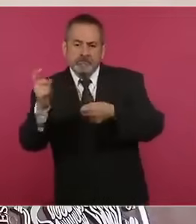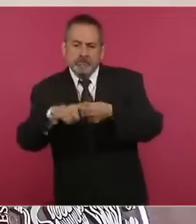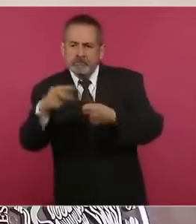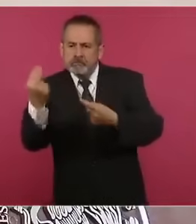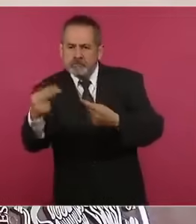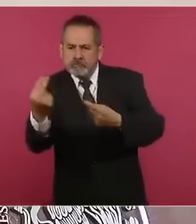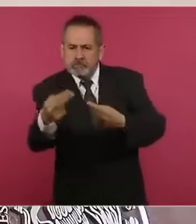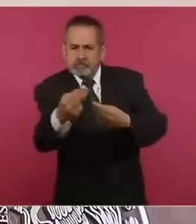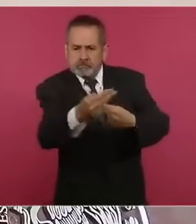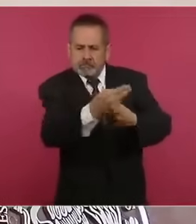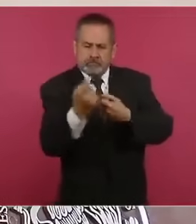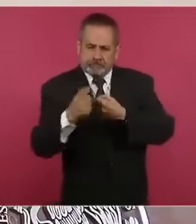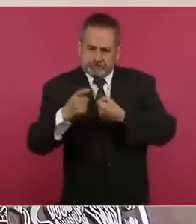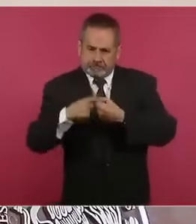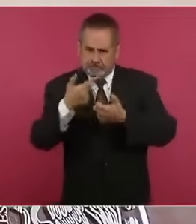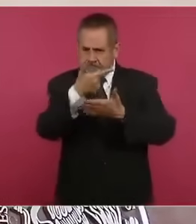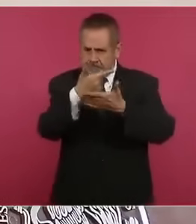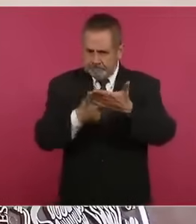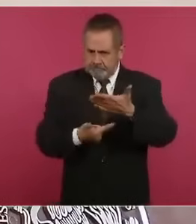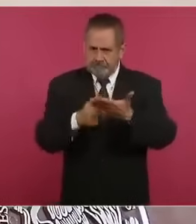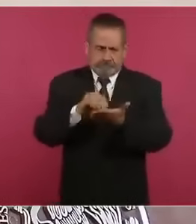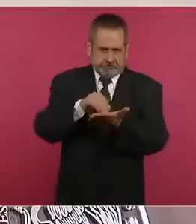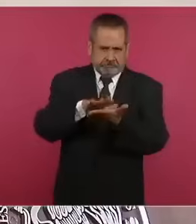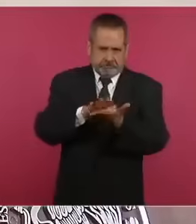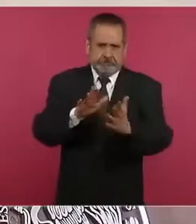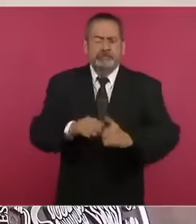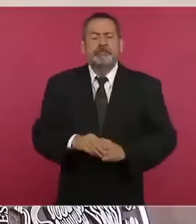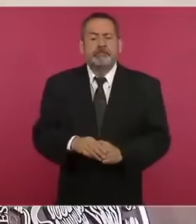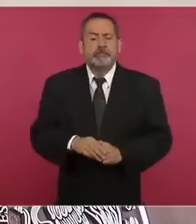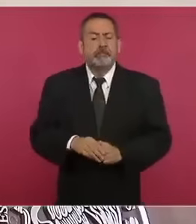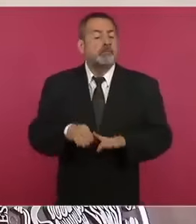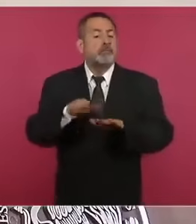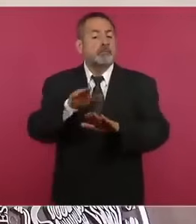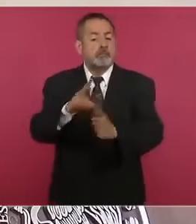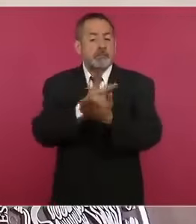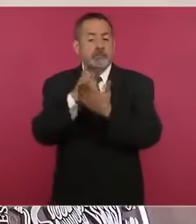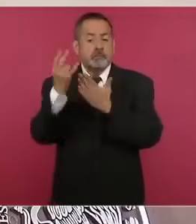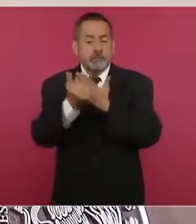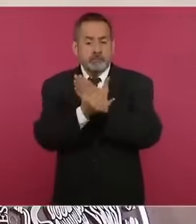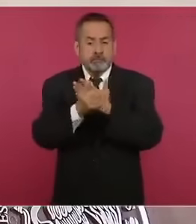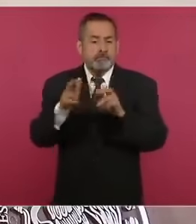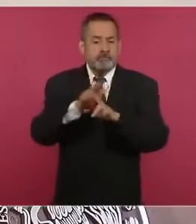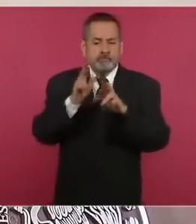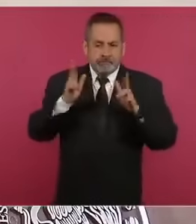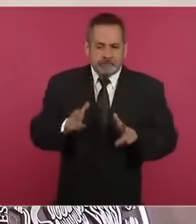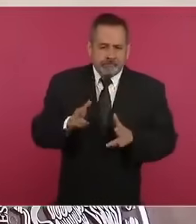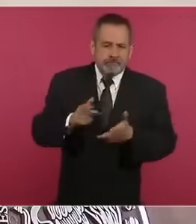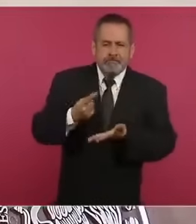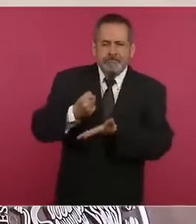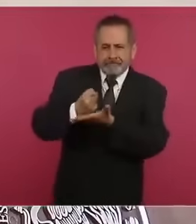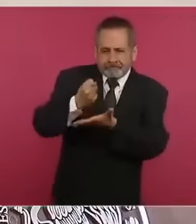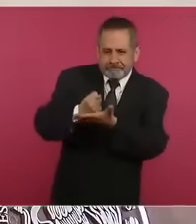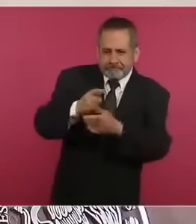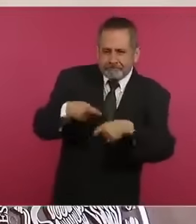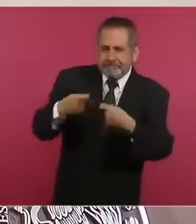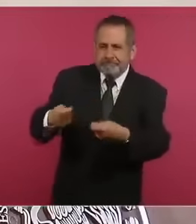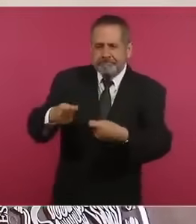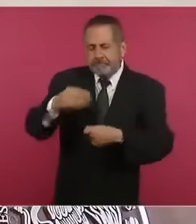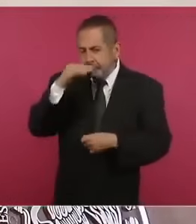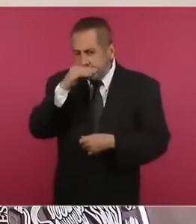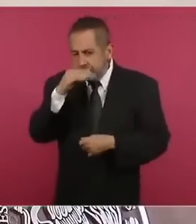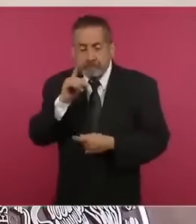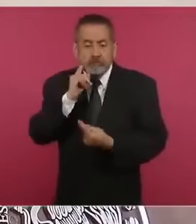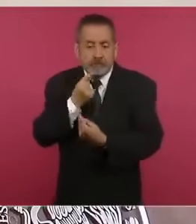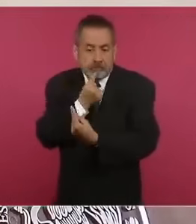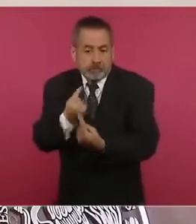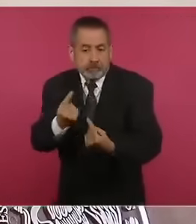Adelante. Respecto al programa de rehabilitación, que consiste en otorgar terapias gratuitas a las